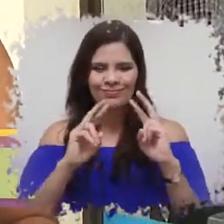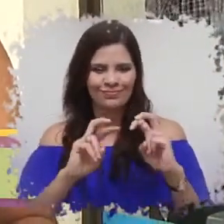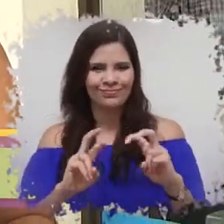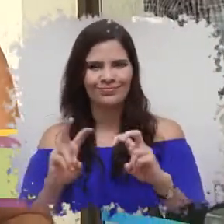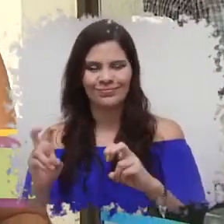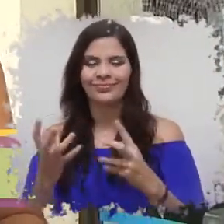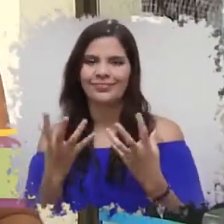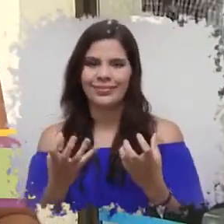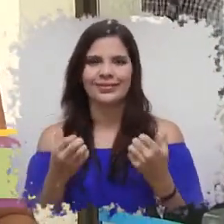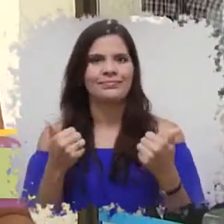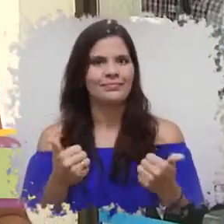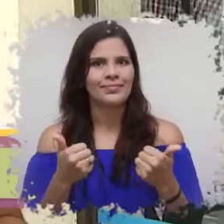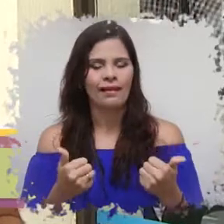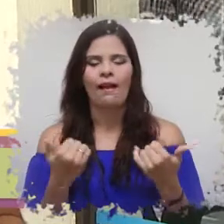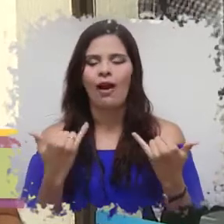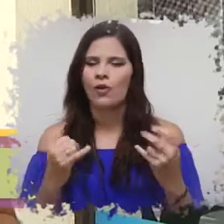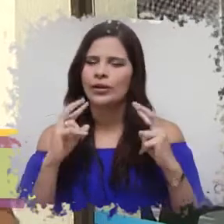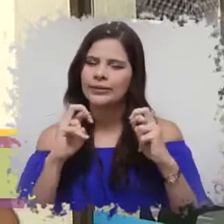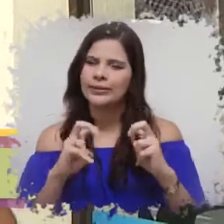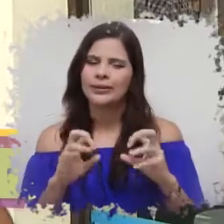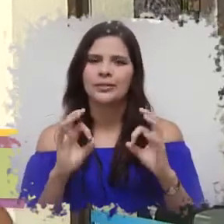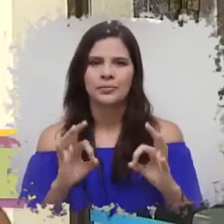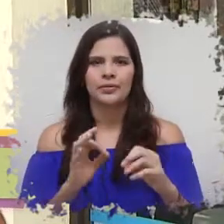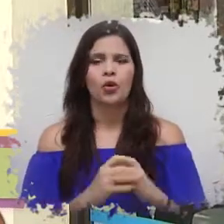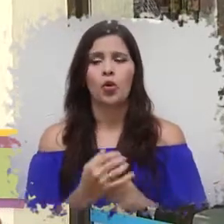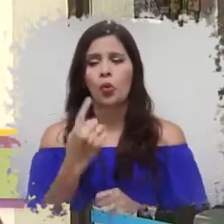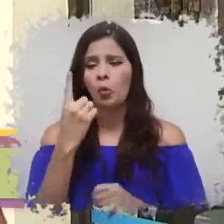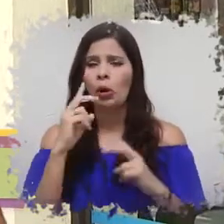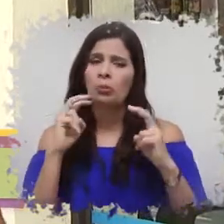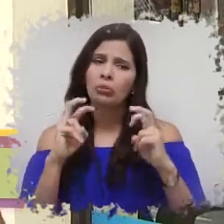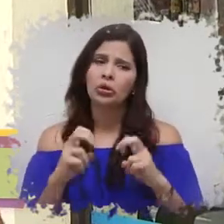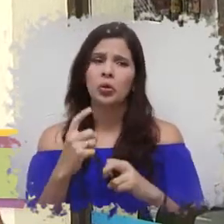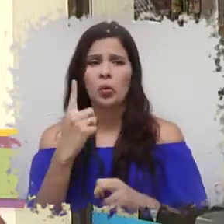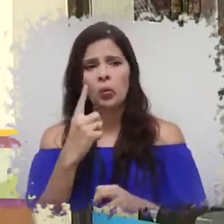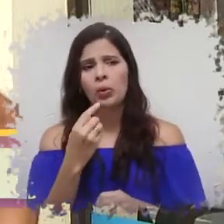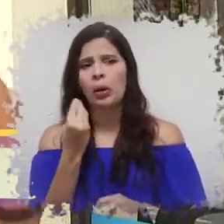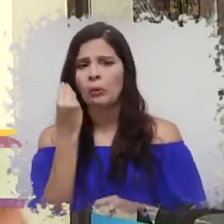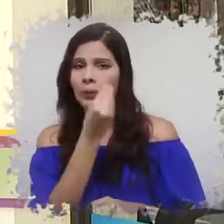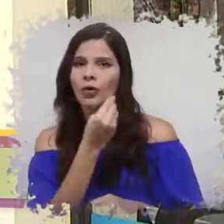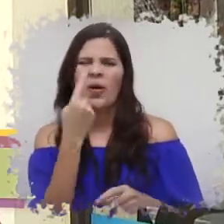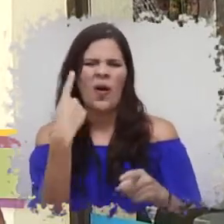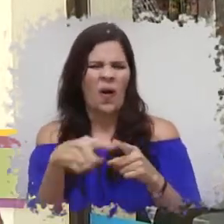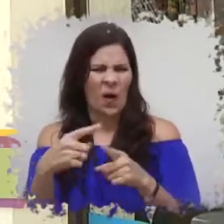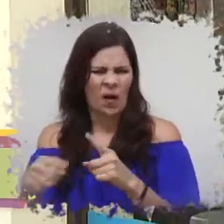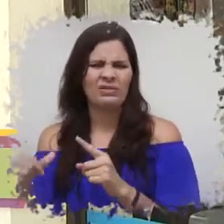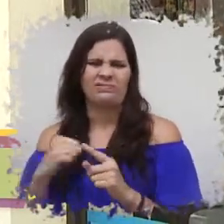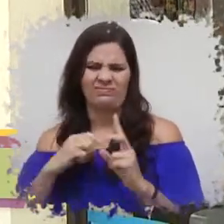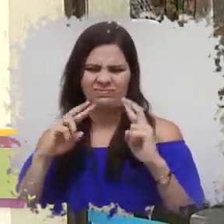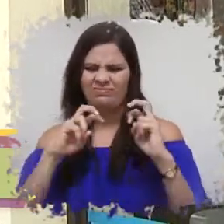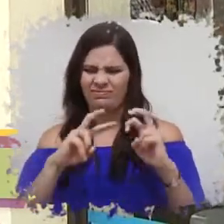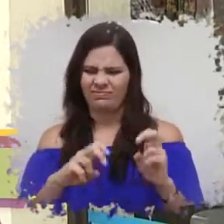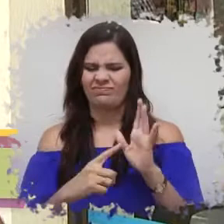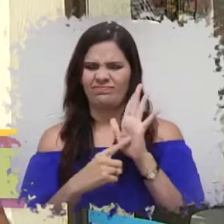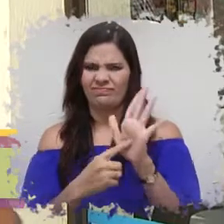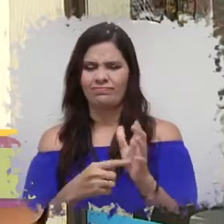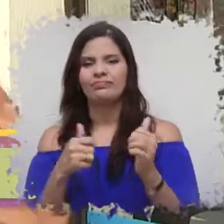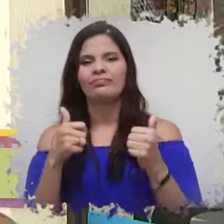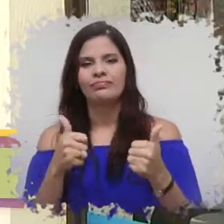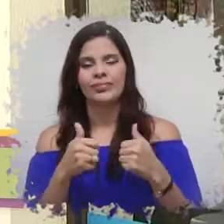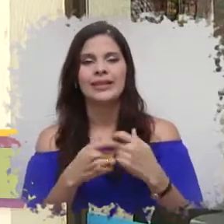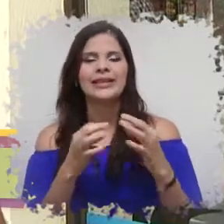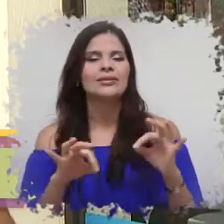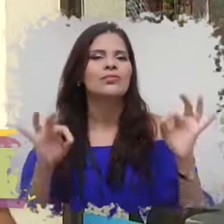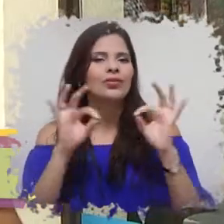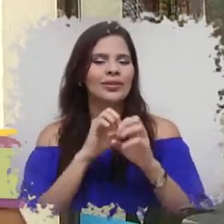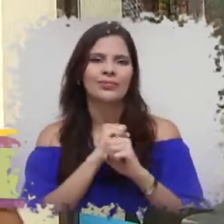de cada uno de los grupos de investigación que lo conforman. Tenemos cosas muy buenas, estoy seguro que esta no es la única investigación que ha obtenido reconocimiento, hay